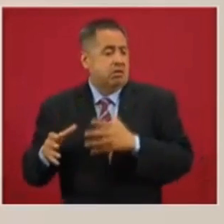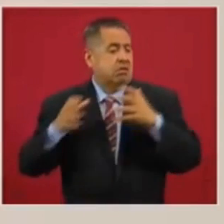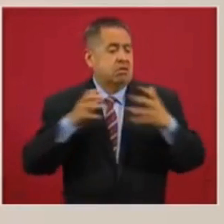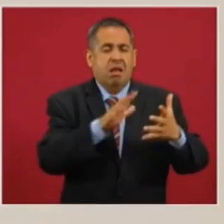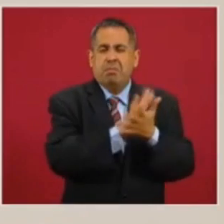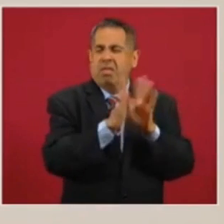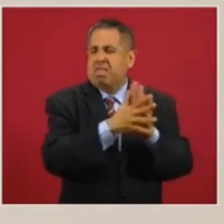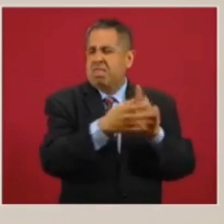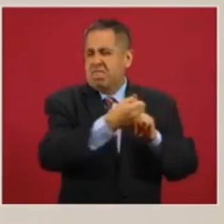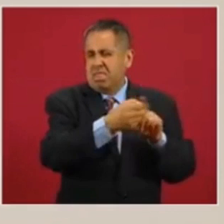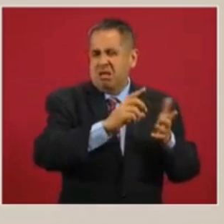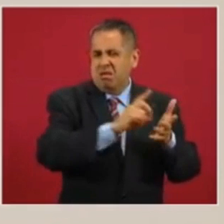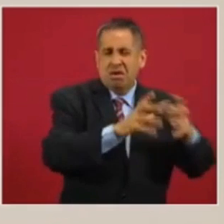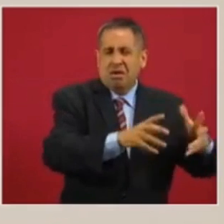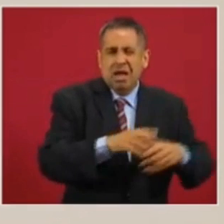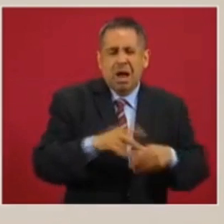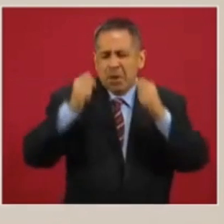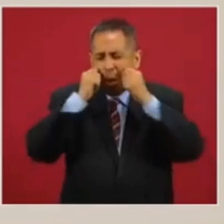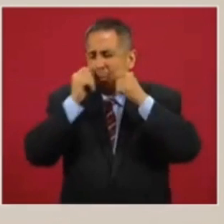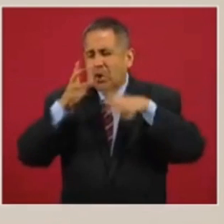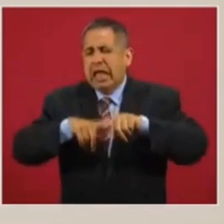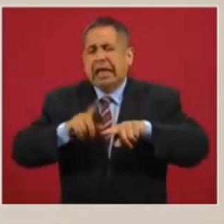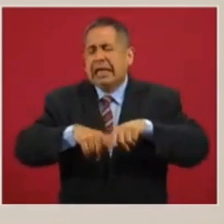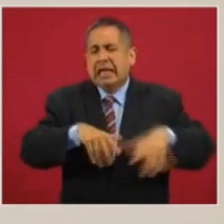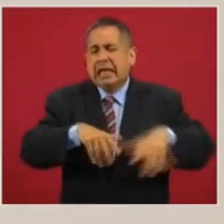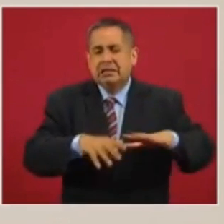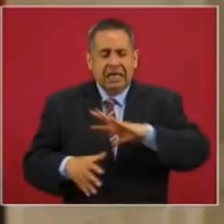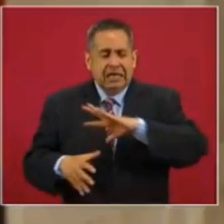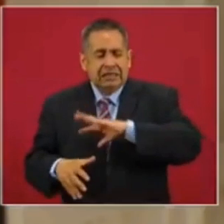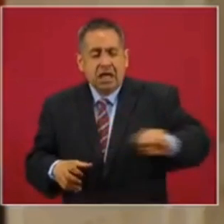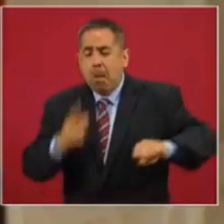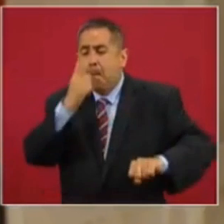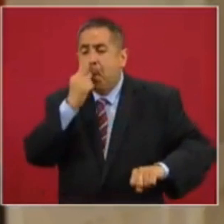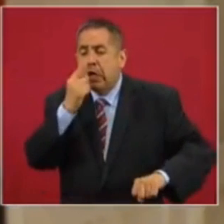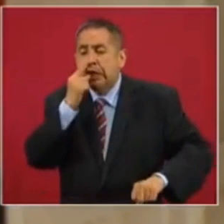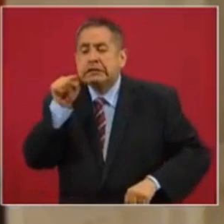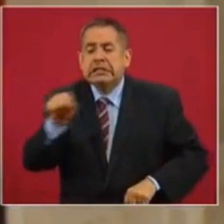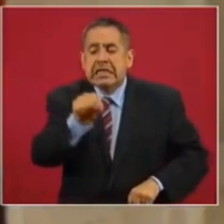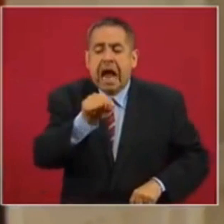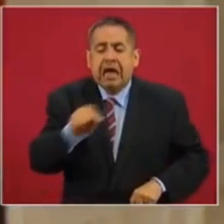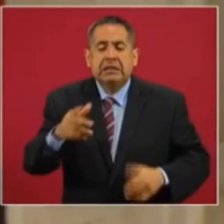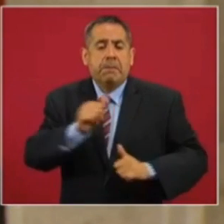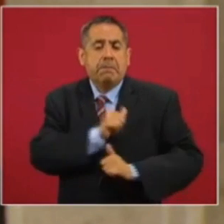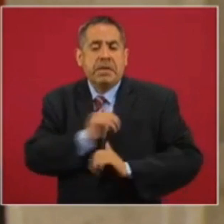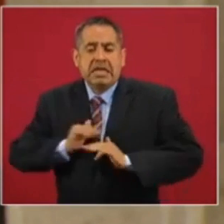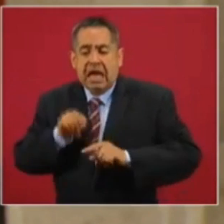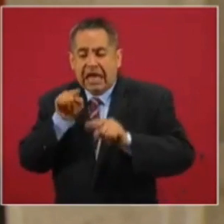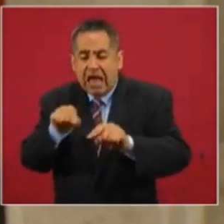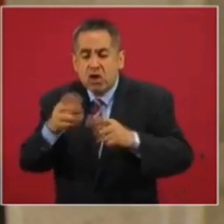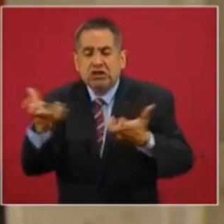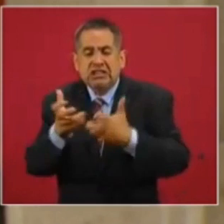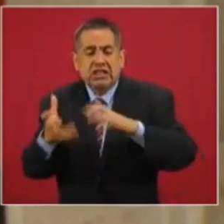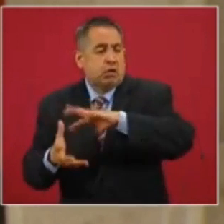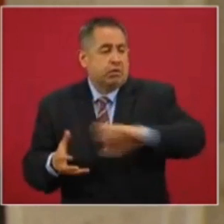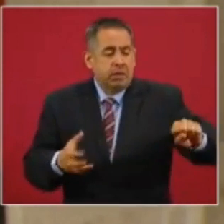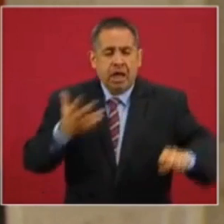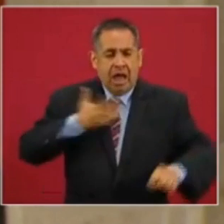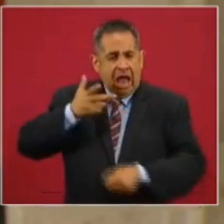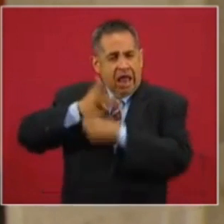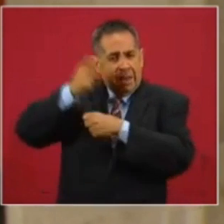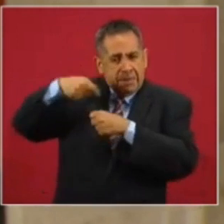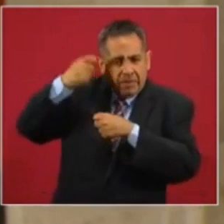delincuencia a nosotros no nos interesa eso se lo llevaron los policías participaron militares hubo vídeos